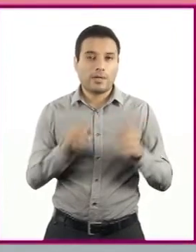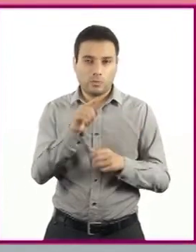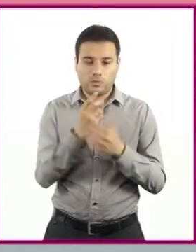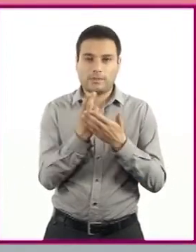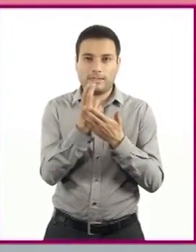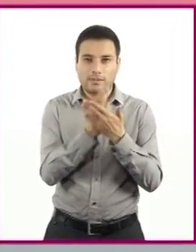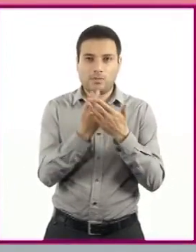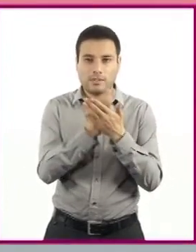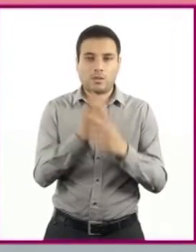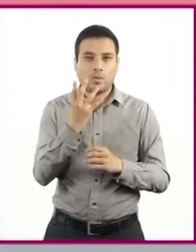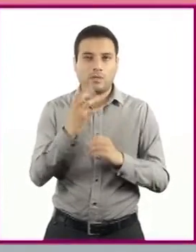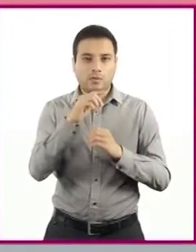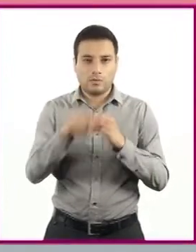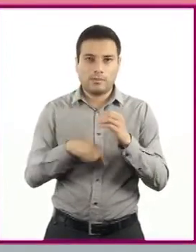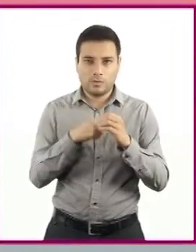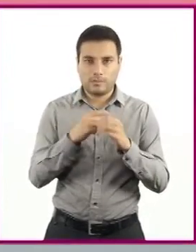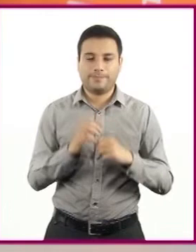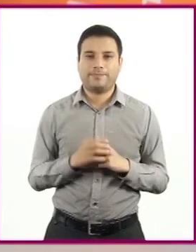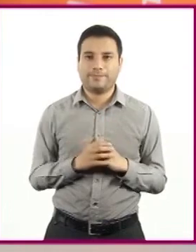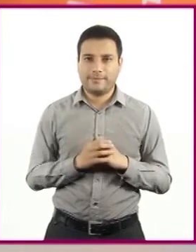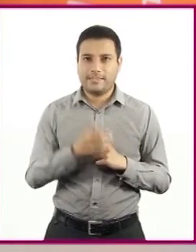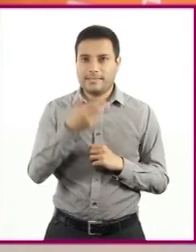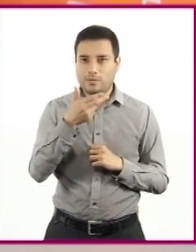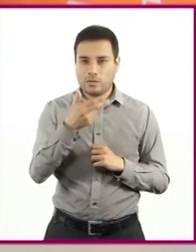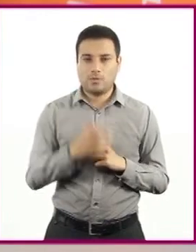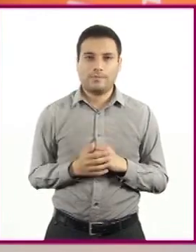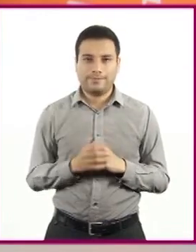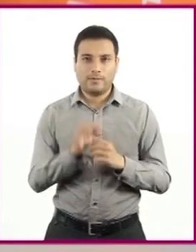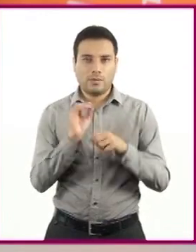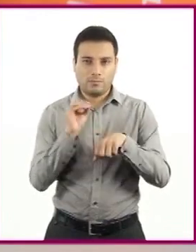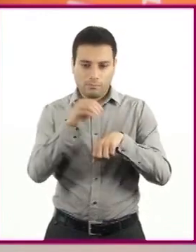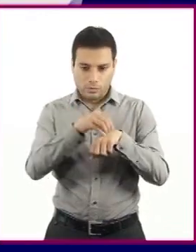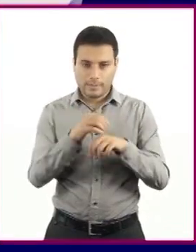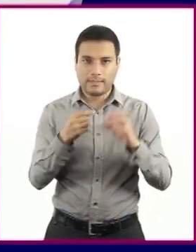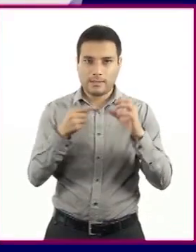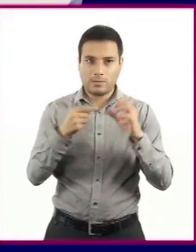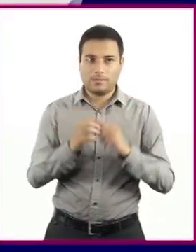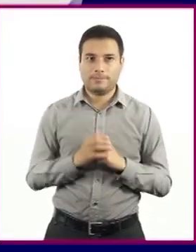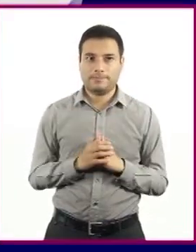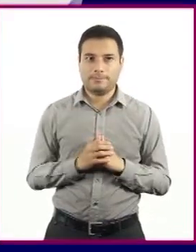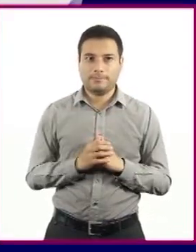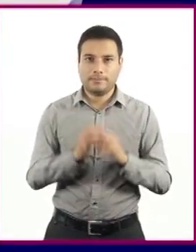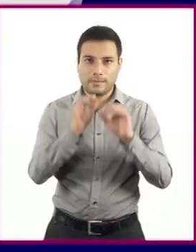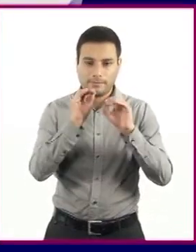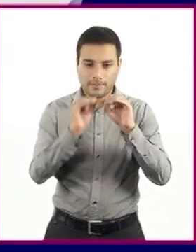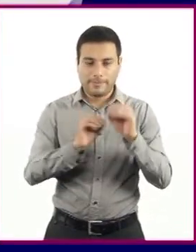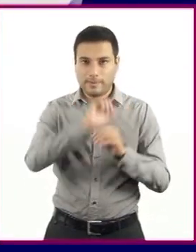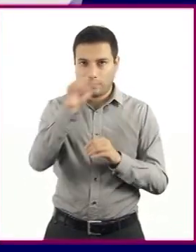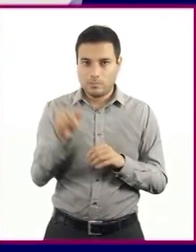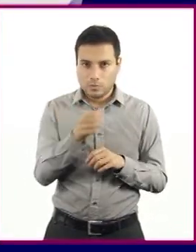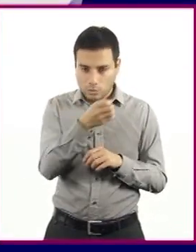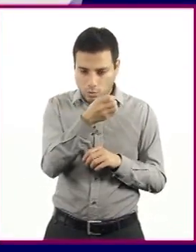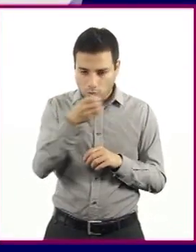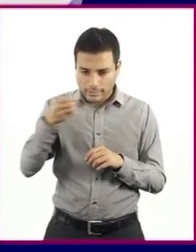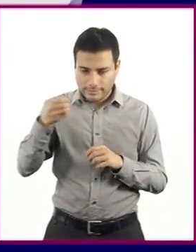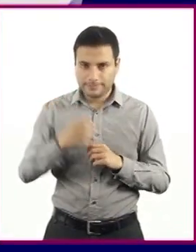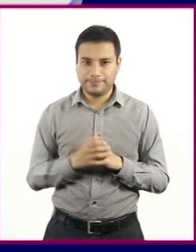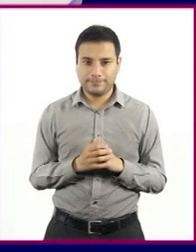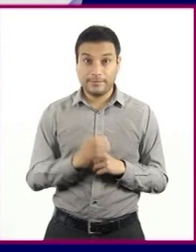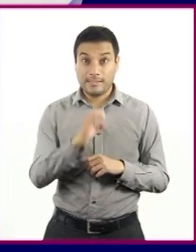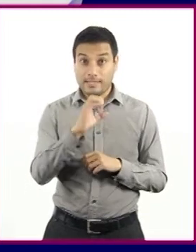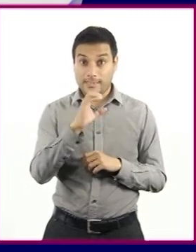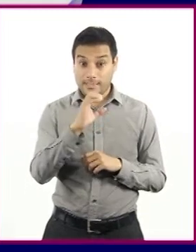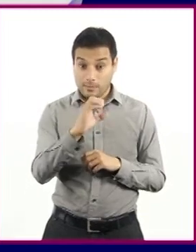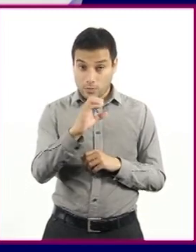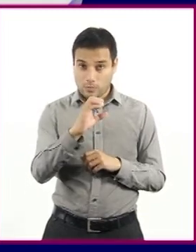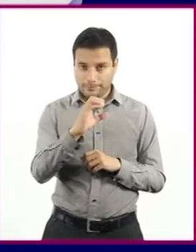4 átomos de hidrógeno con su electrón respectivo a cada uno de ellos. Acomódenlos cerca del carbono para